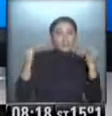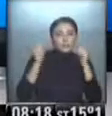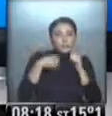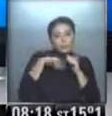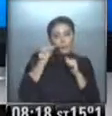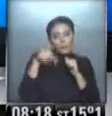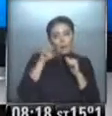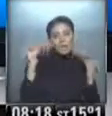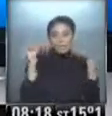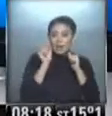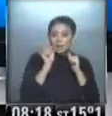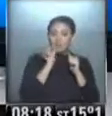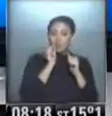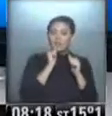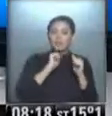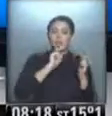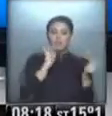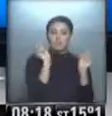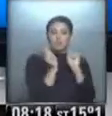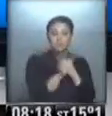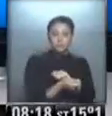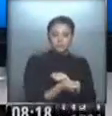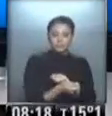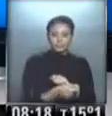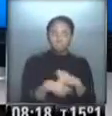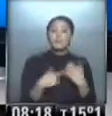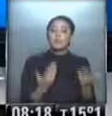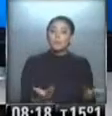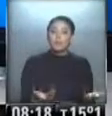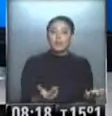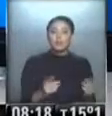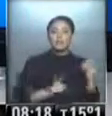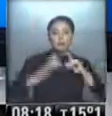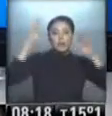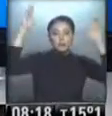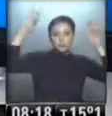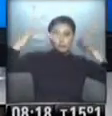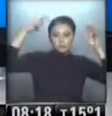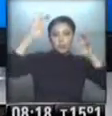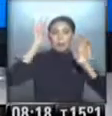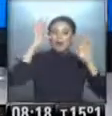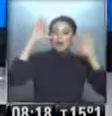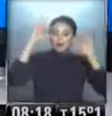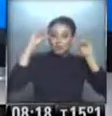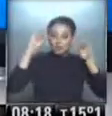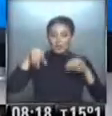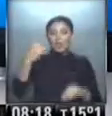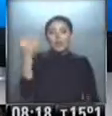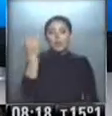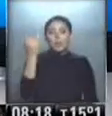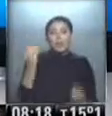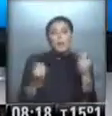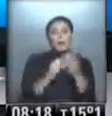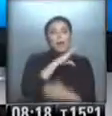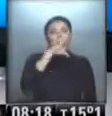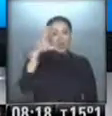frente de aire frío, pero ya medio debilucho en esta época del año. Va a dar lugar a alguna precipitación el miércoles a la noche y el jueves a la